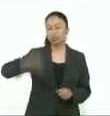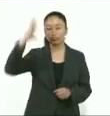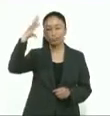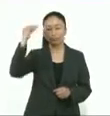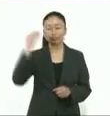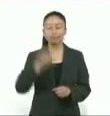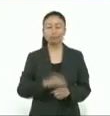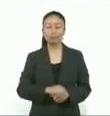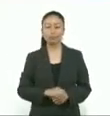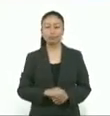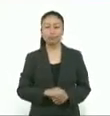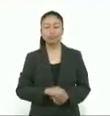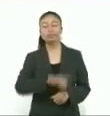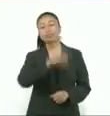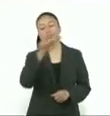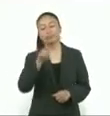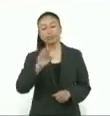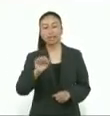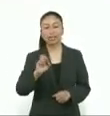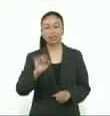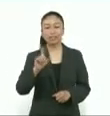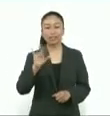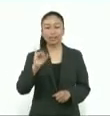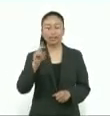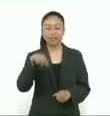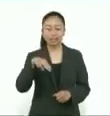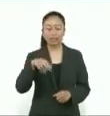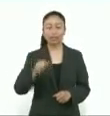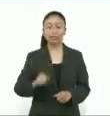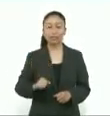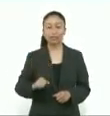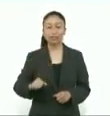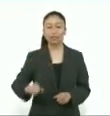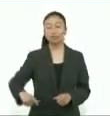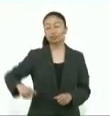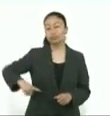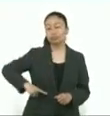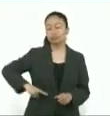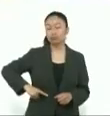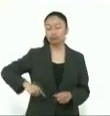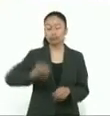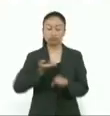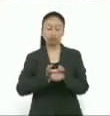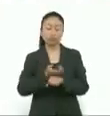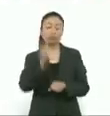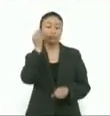a Evelyn Salgado, gobernadora de Guerrero,